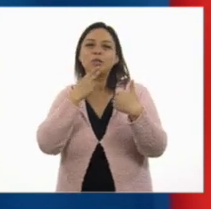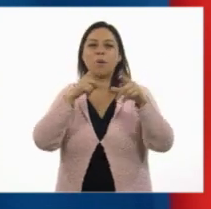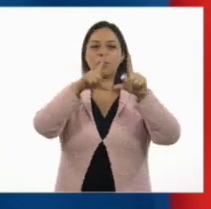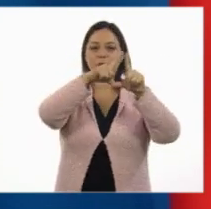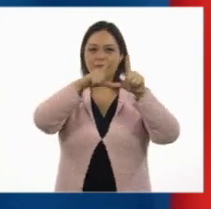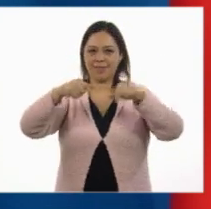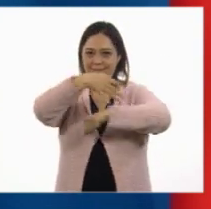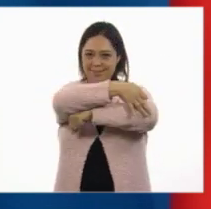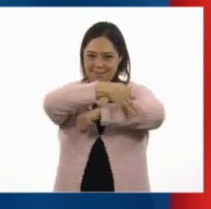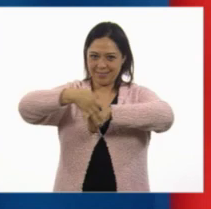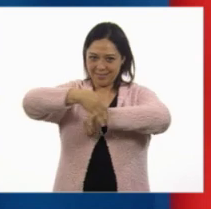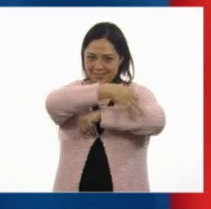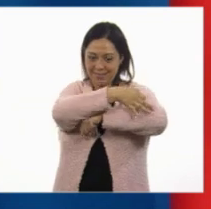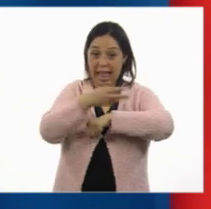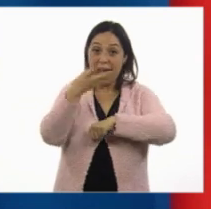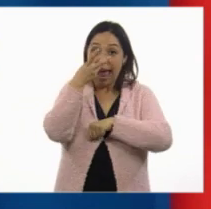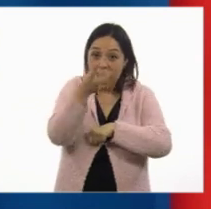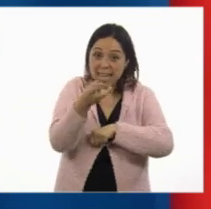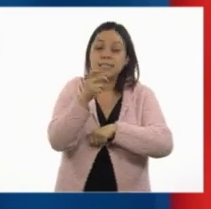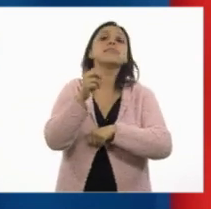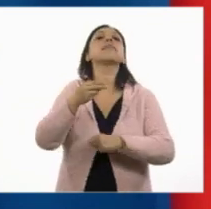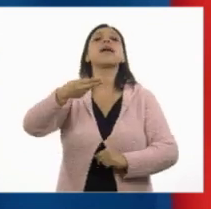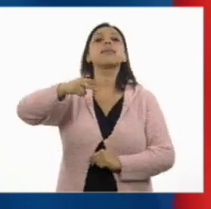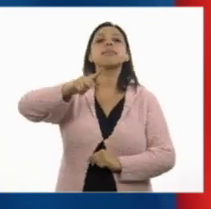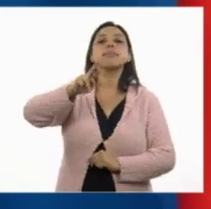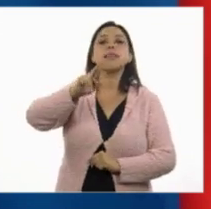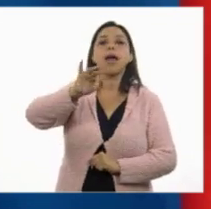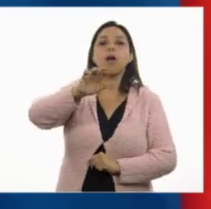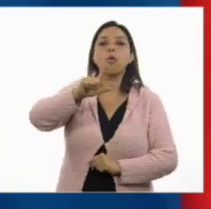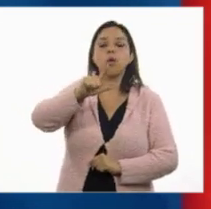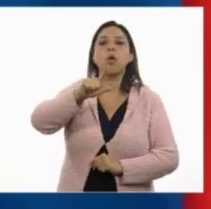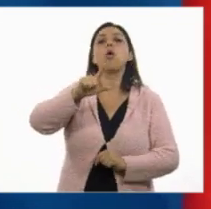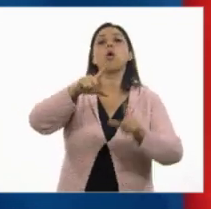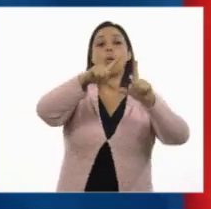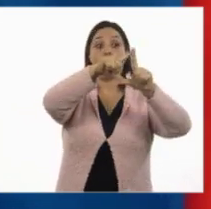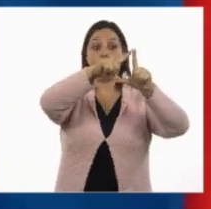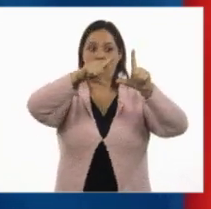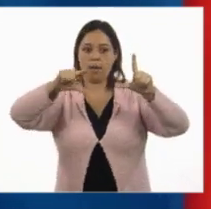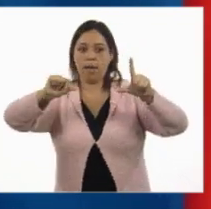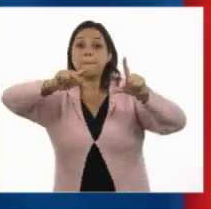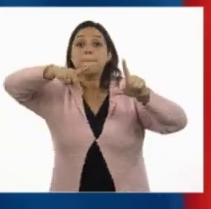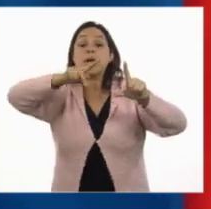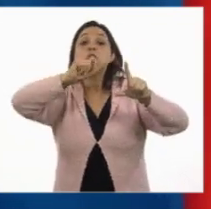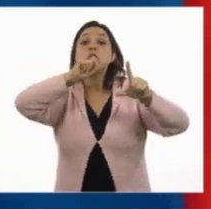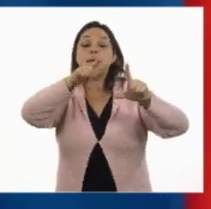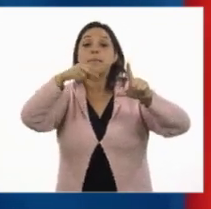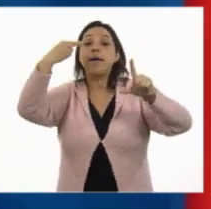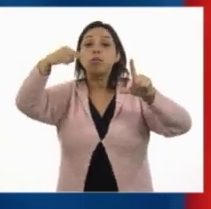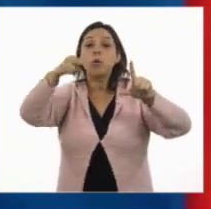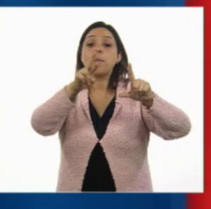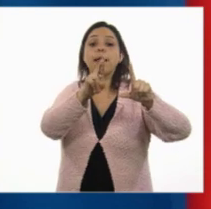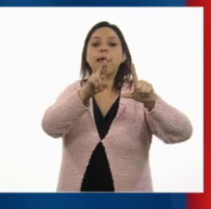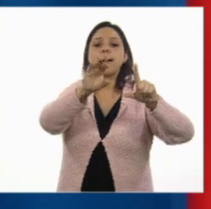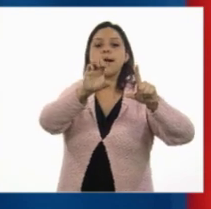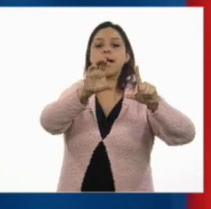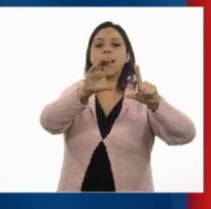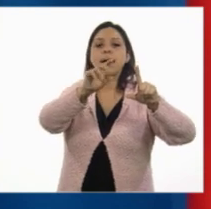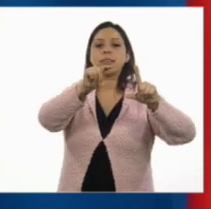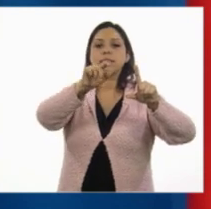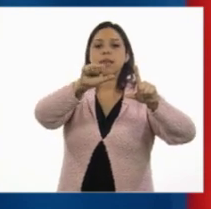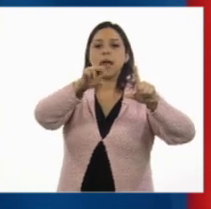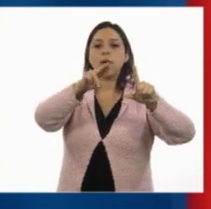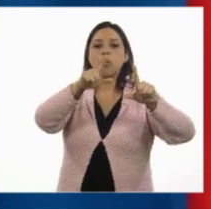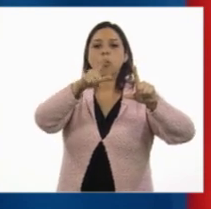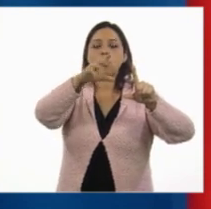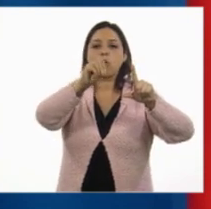Este es un triángulo escaleno, pero también es un triángulo rectángulo. ¿Por qué?